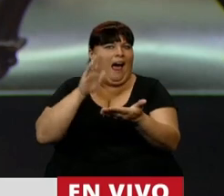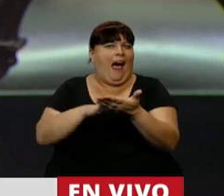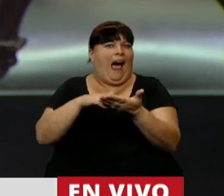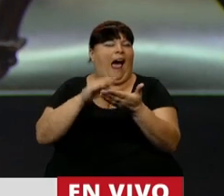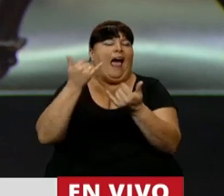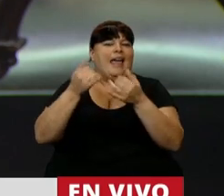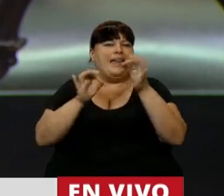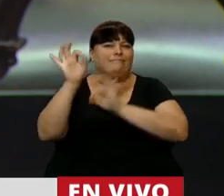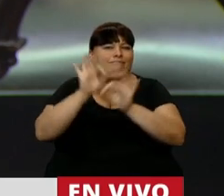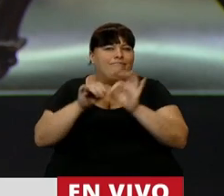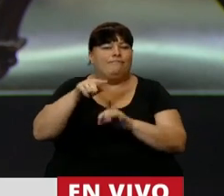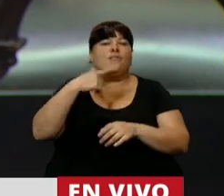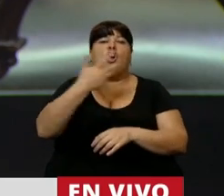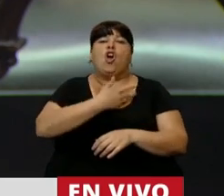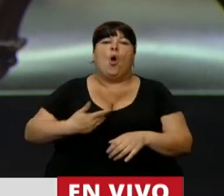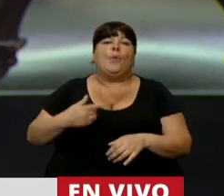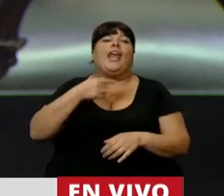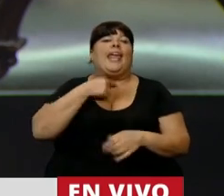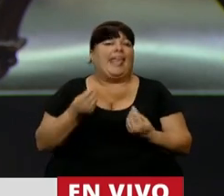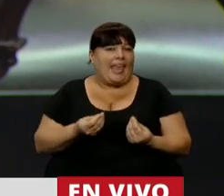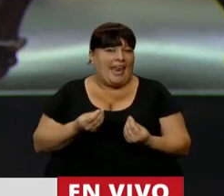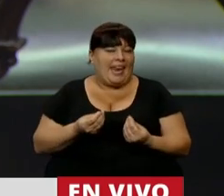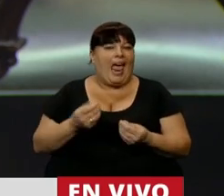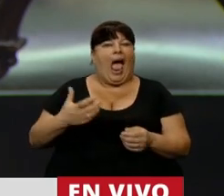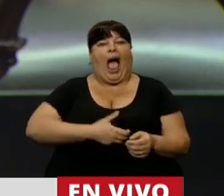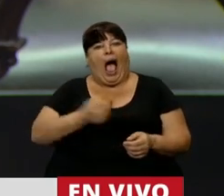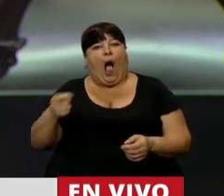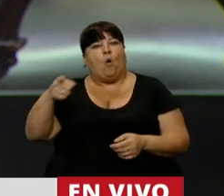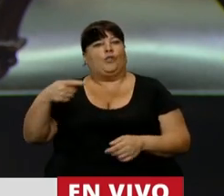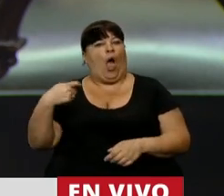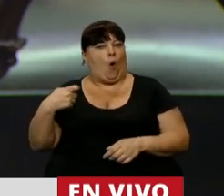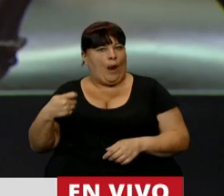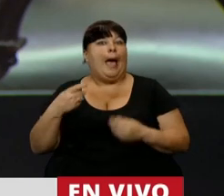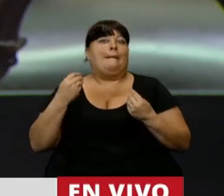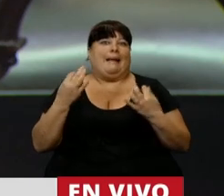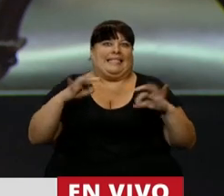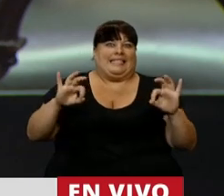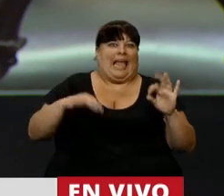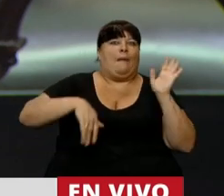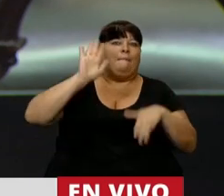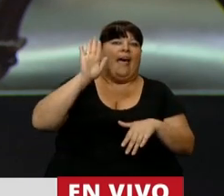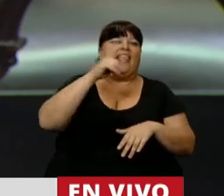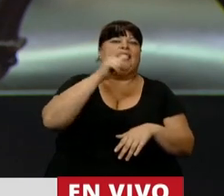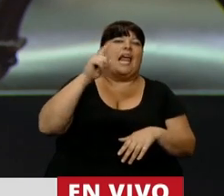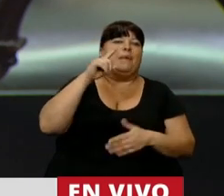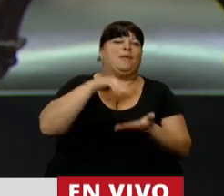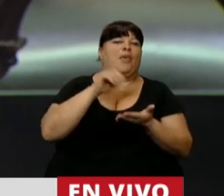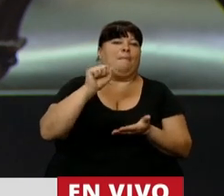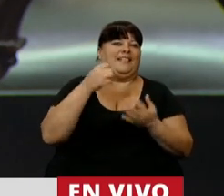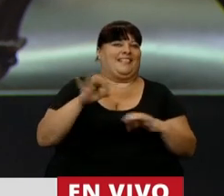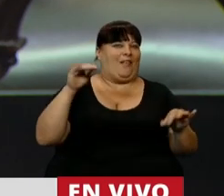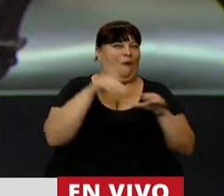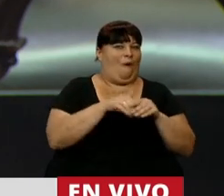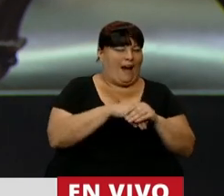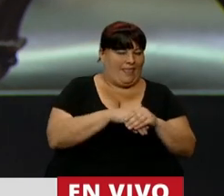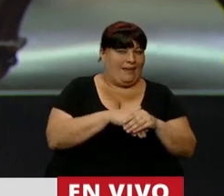plasmados en los números, que lo que este gobierno quiso hacer es ajustar con nuestros jubilados para ahorrarse más de